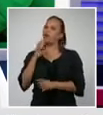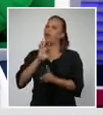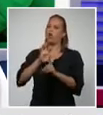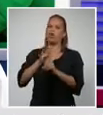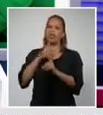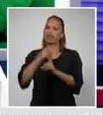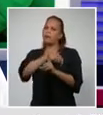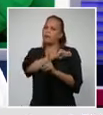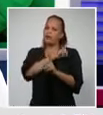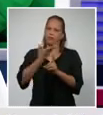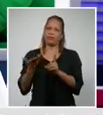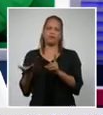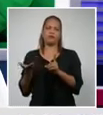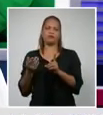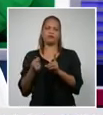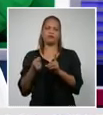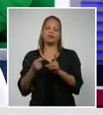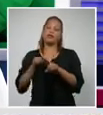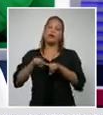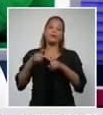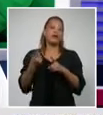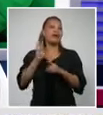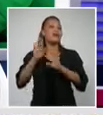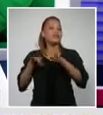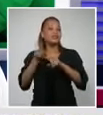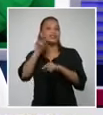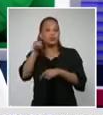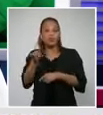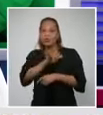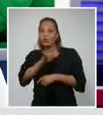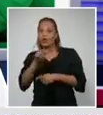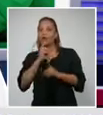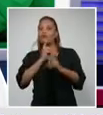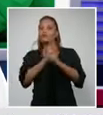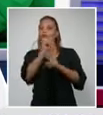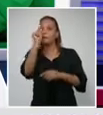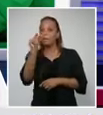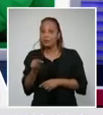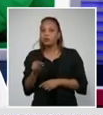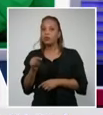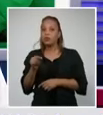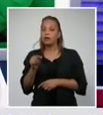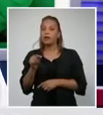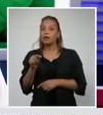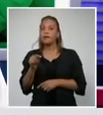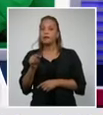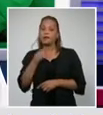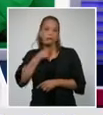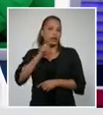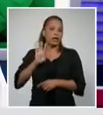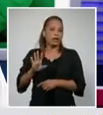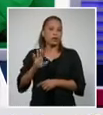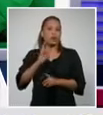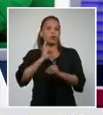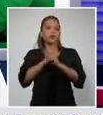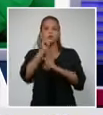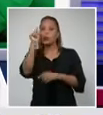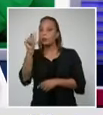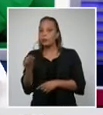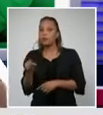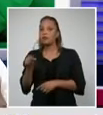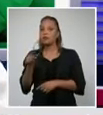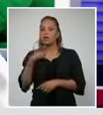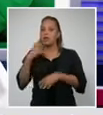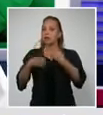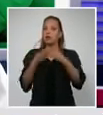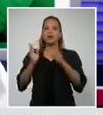porque muchas veces tú tienes contacto con una persona que no tenía ningún tipo de problema y al día